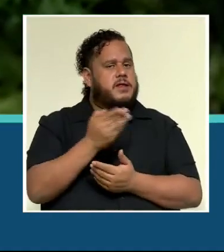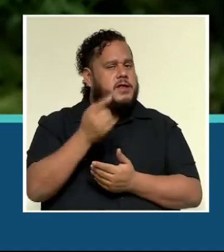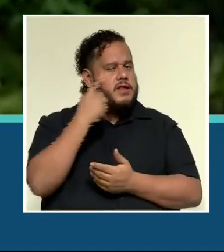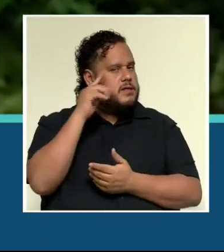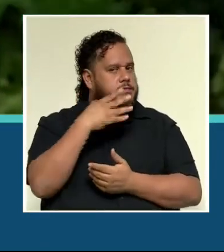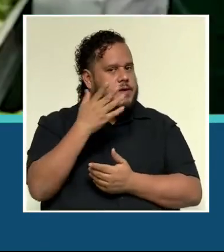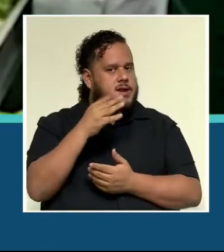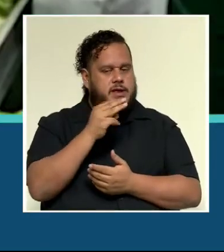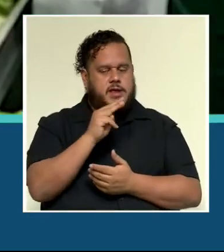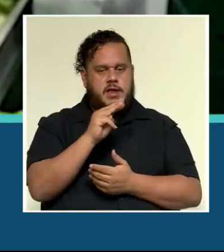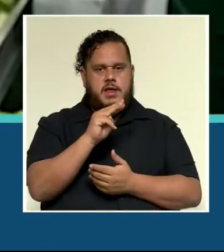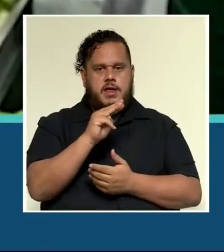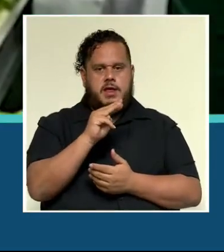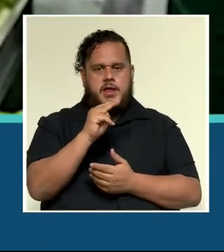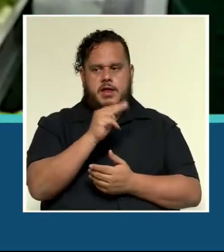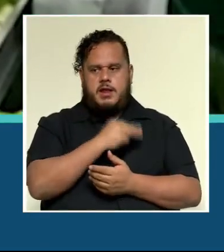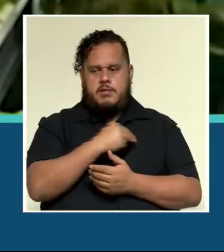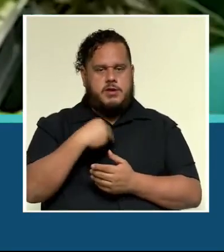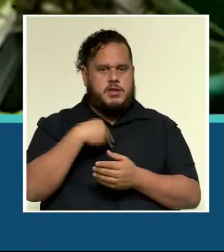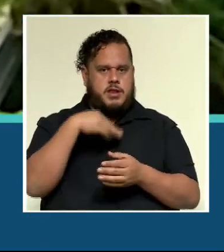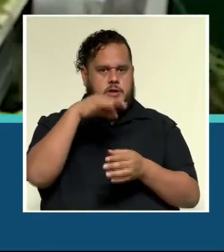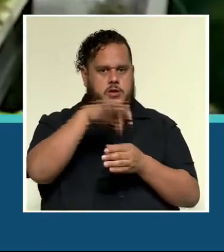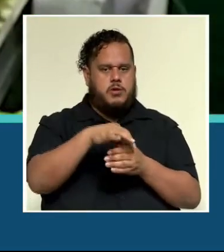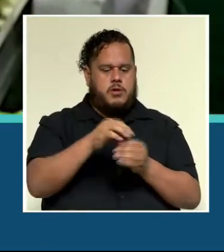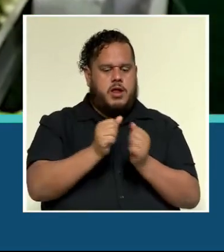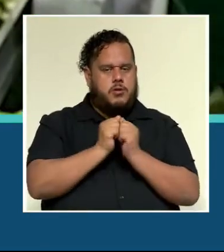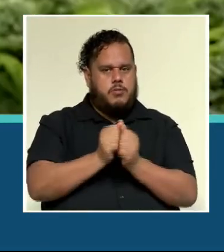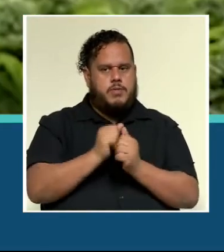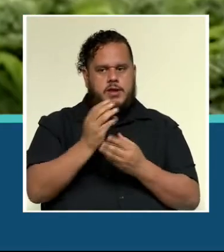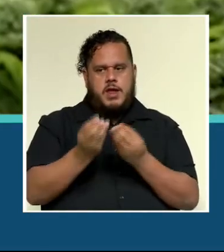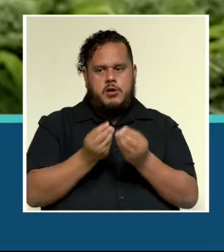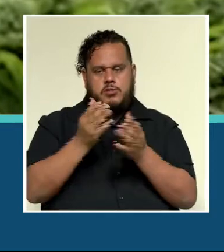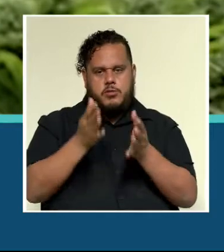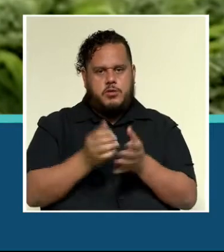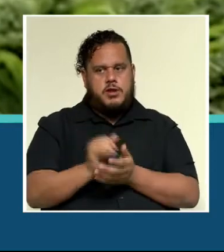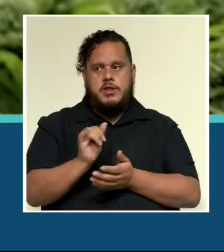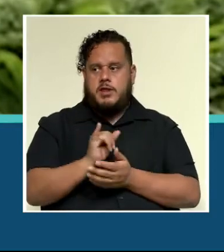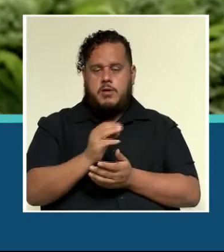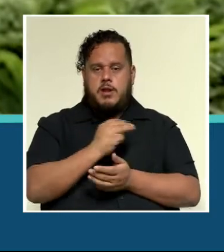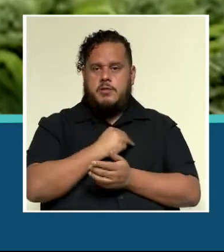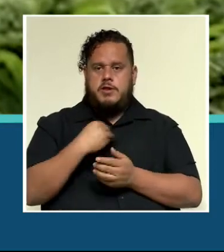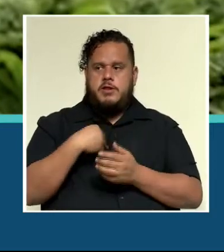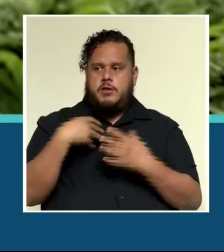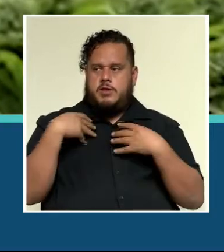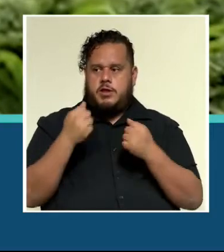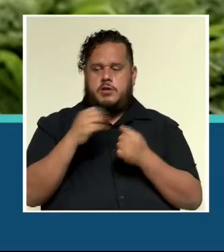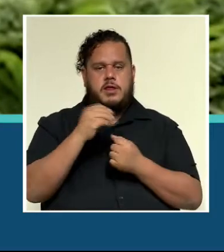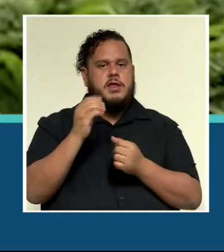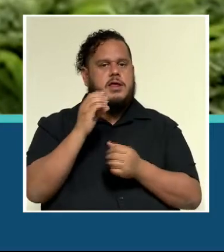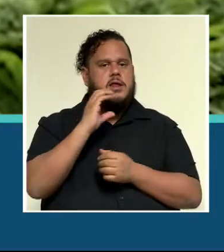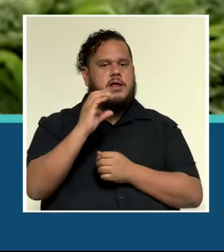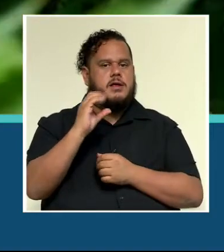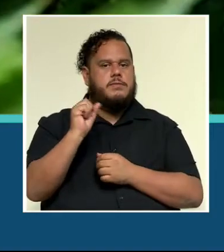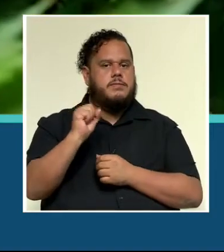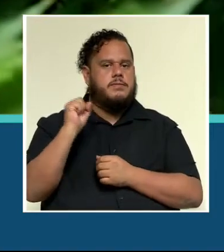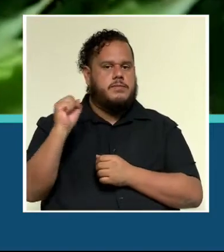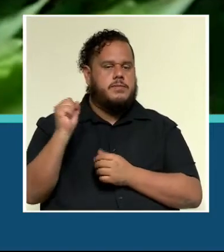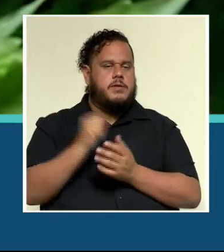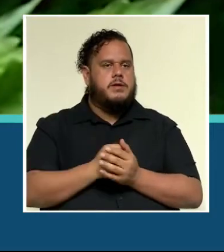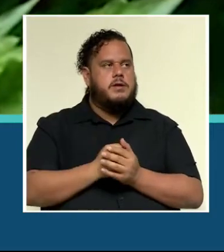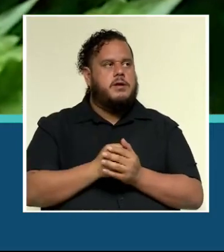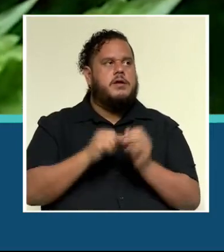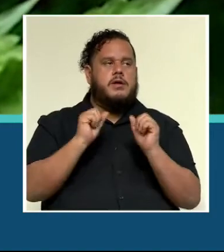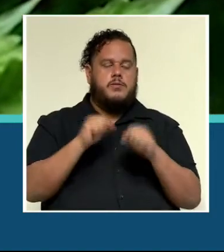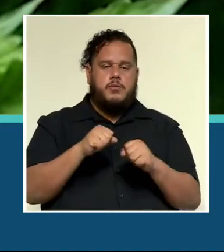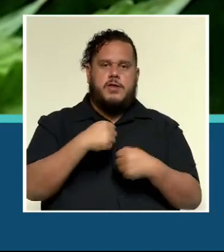que el Ministerio de Agricultura dé un acompañamiento a los productores, que además el Ministerio de Salud y la Caja Costarricense del Seguro Social